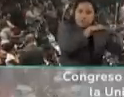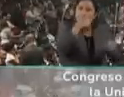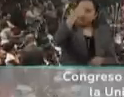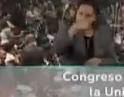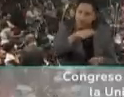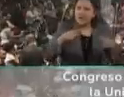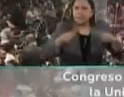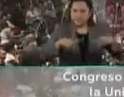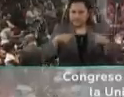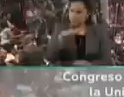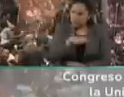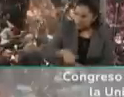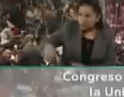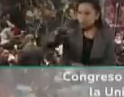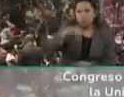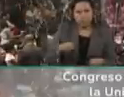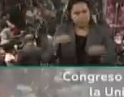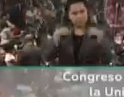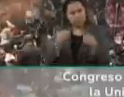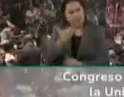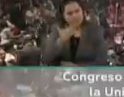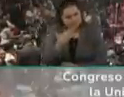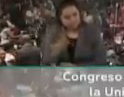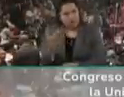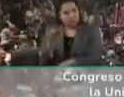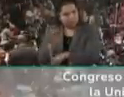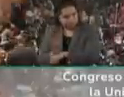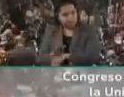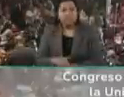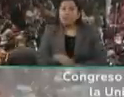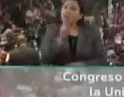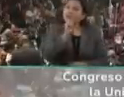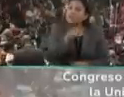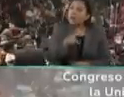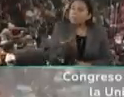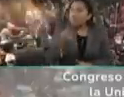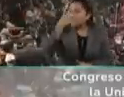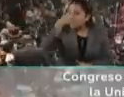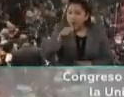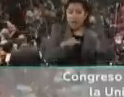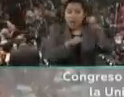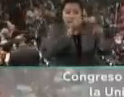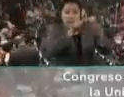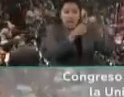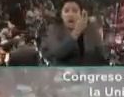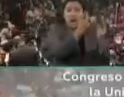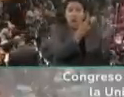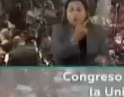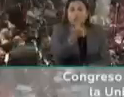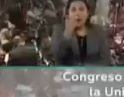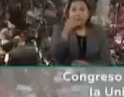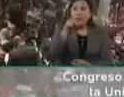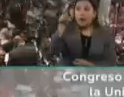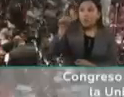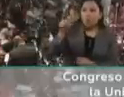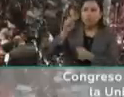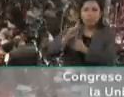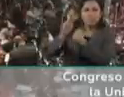para quienes tienen siempre la tentación de mirar fuera de México, como miraron hacia Miramar al